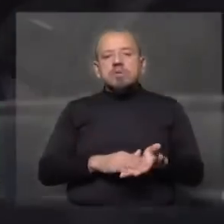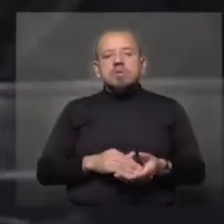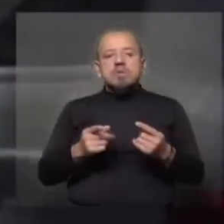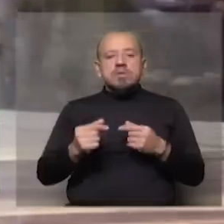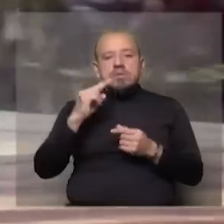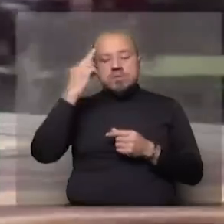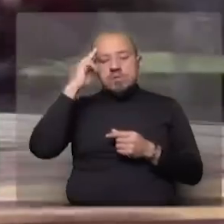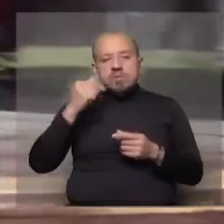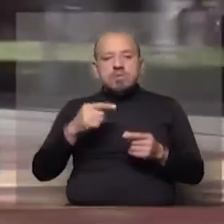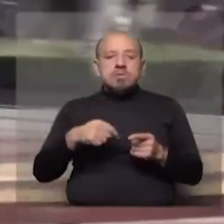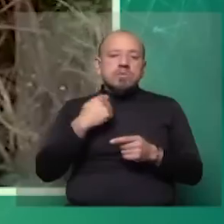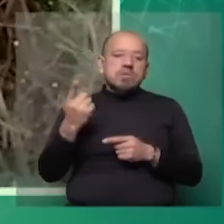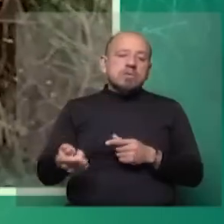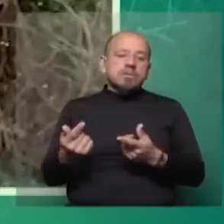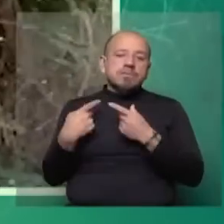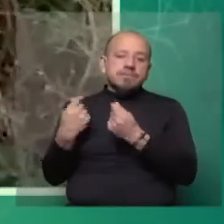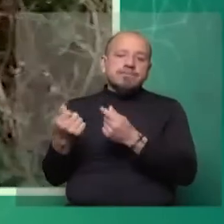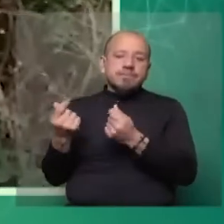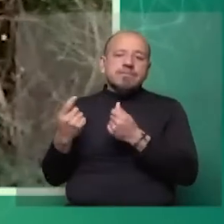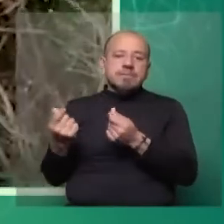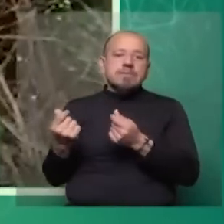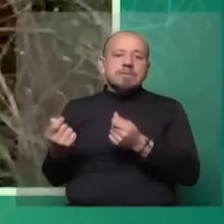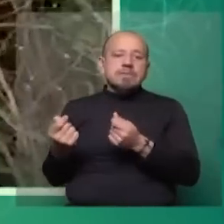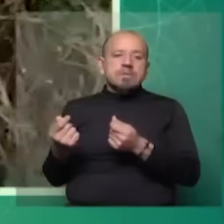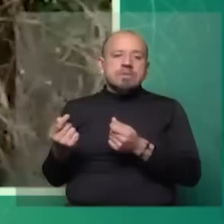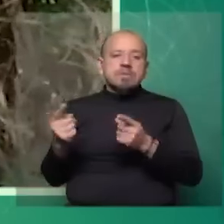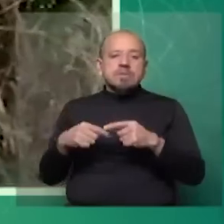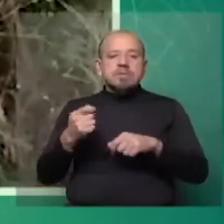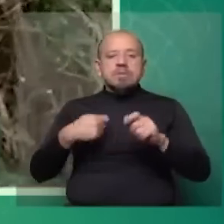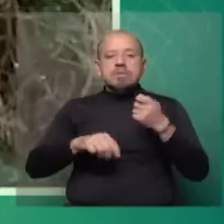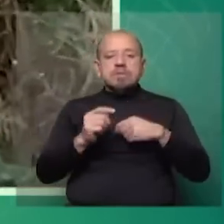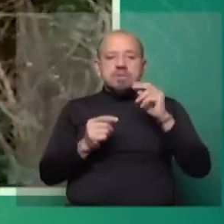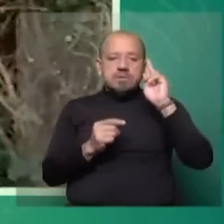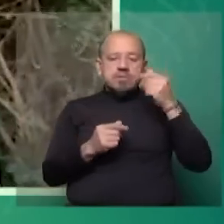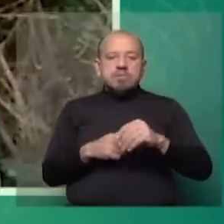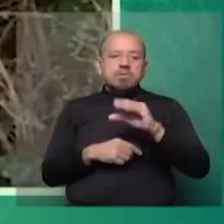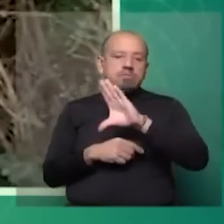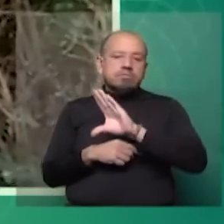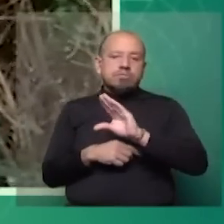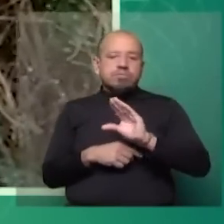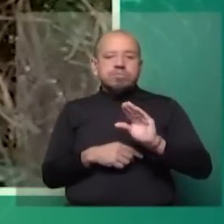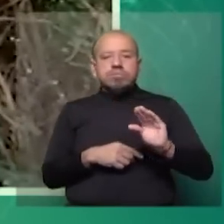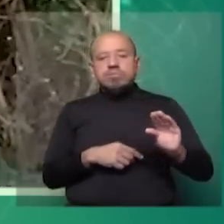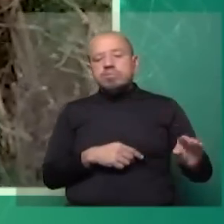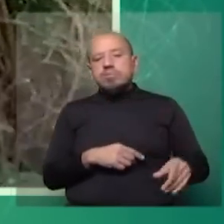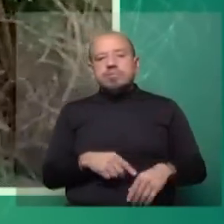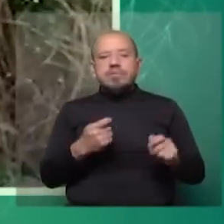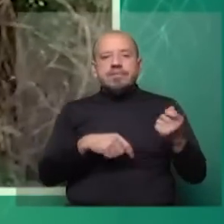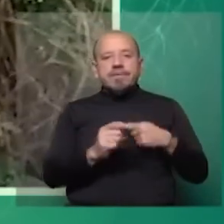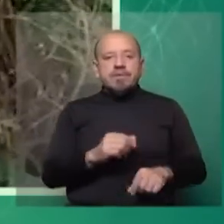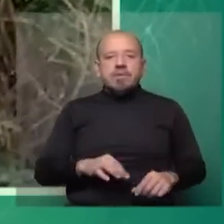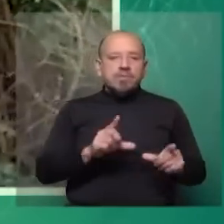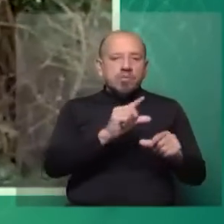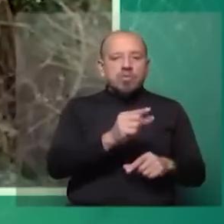uruguayos van y gastan del otro lado la plata y que después las ventas en los lugar caen de forma masiva y Que obviamente la